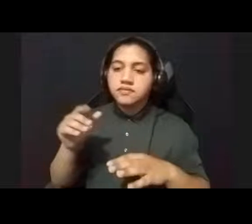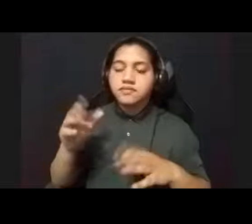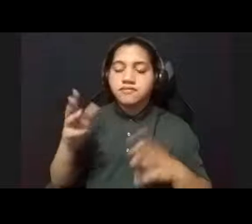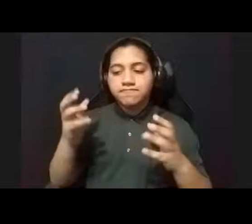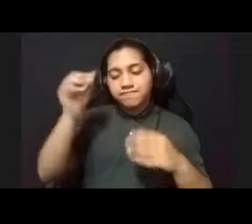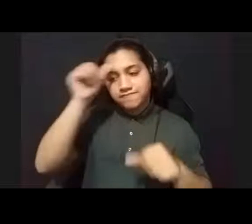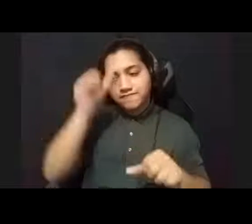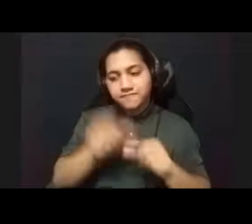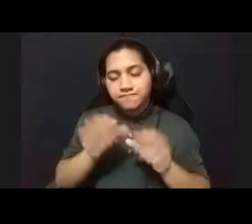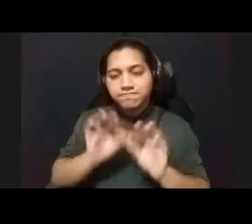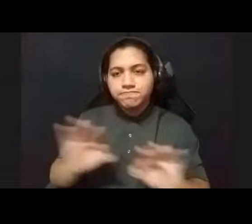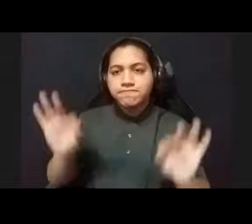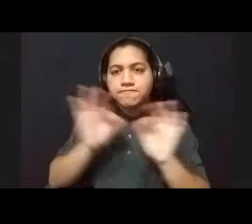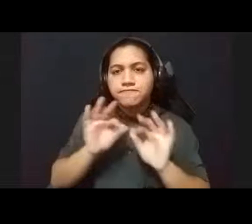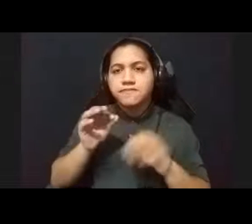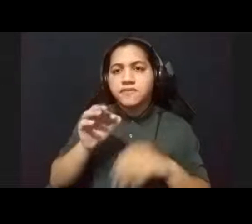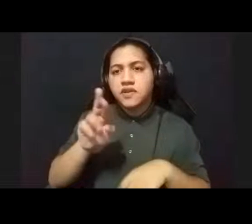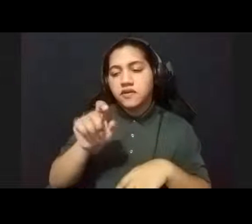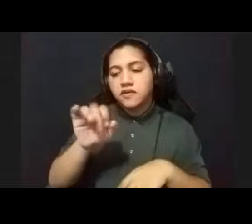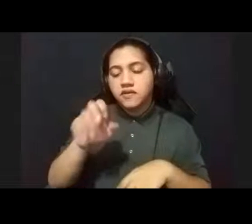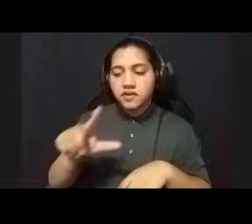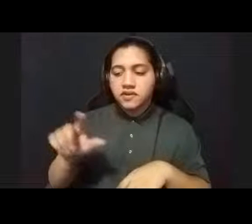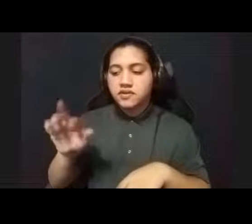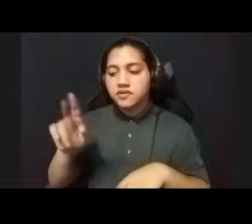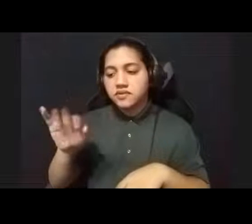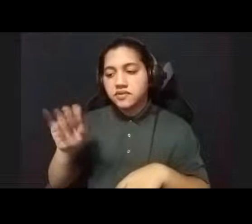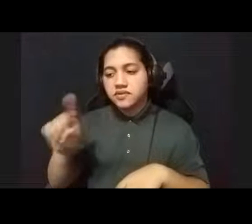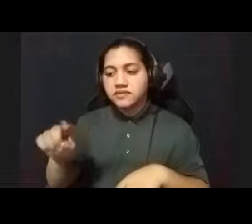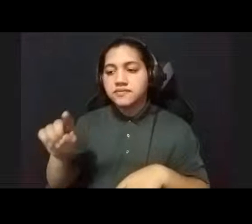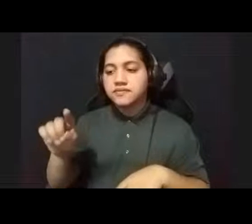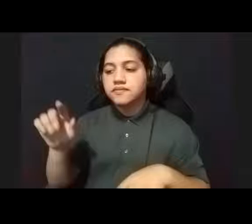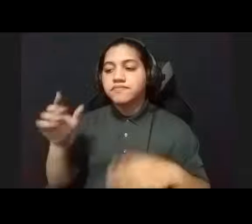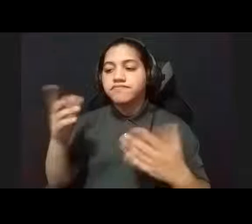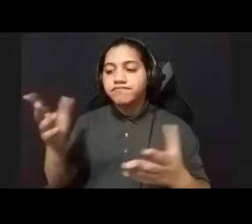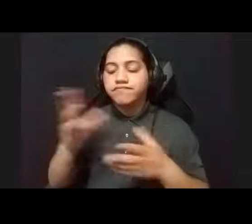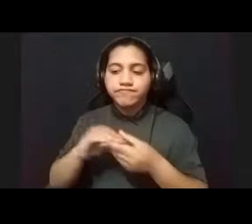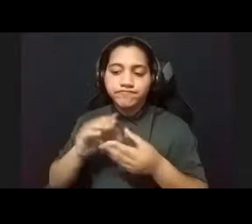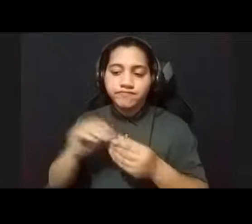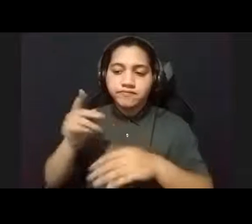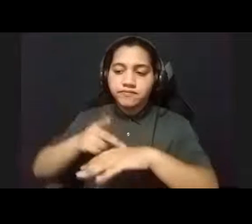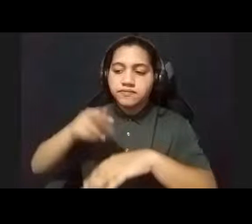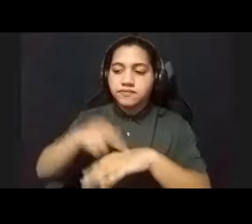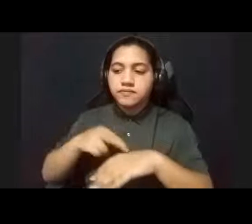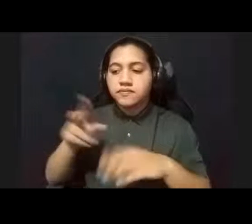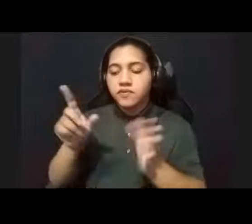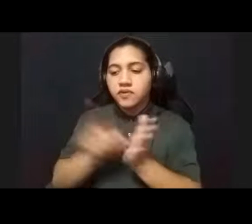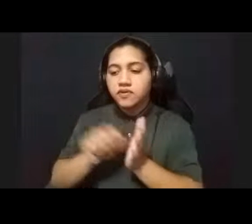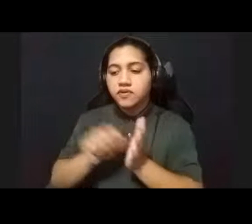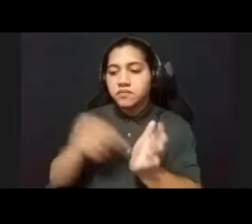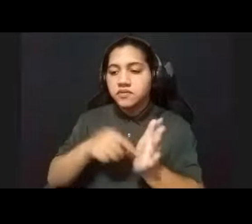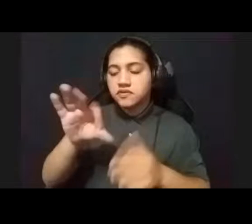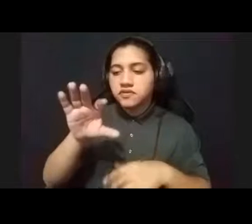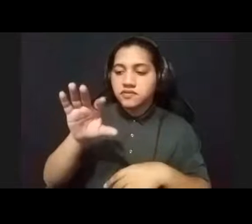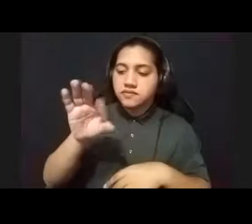importantísimo trabajo que realizó don Rafael Ramírez de Arellano en su libro Folclor Puertorriqueño, publicado en